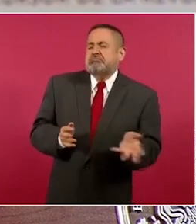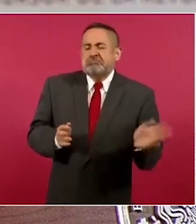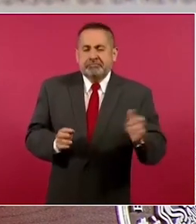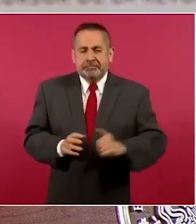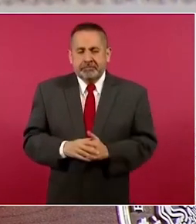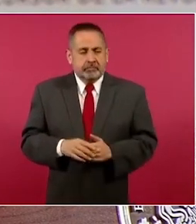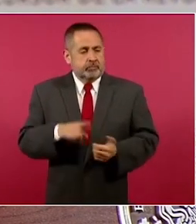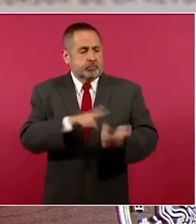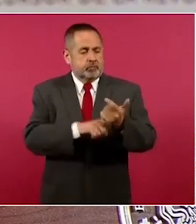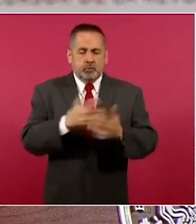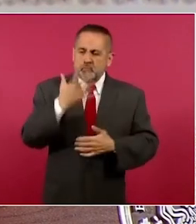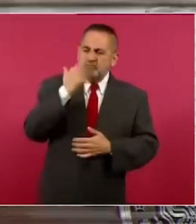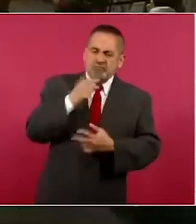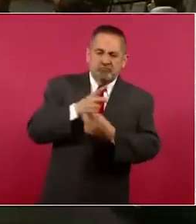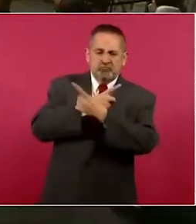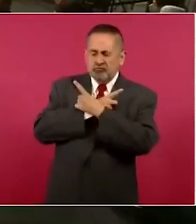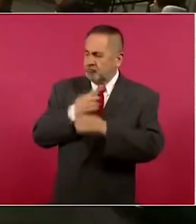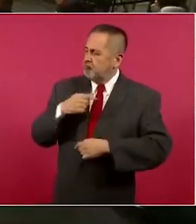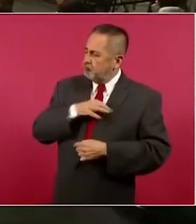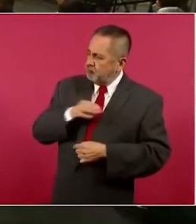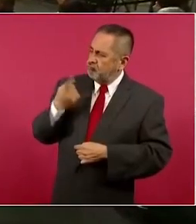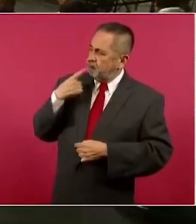No tienen autoridad moral,